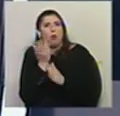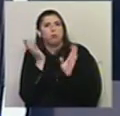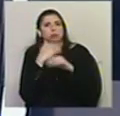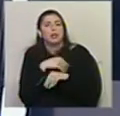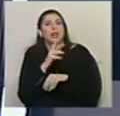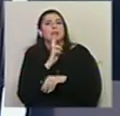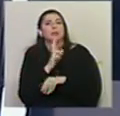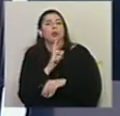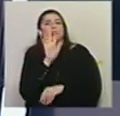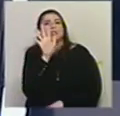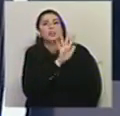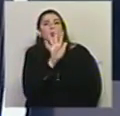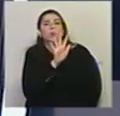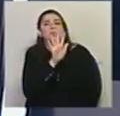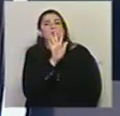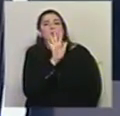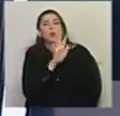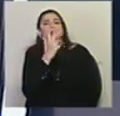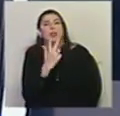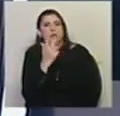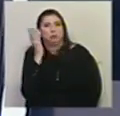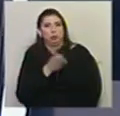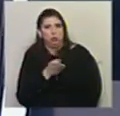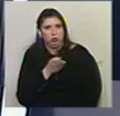el 53% y dentro de los